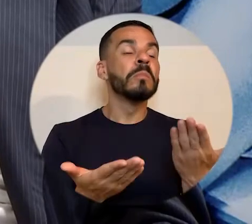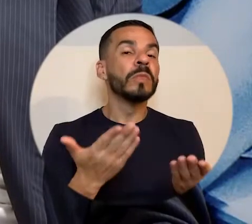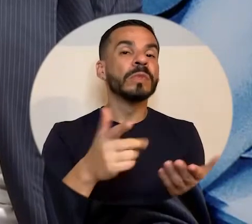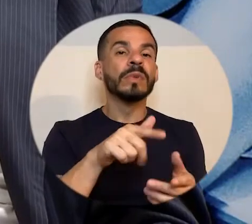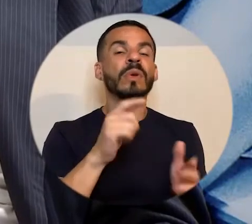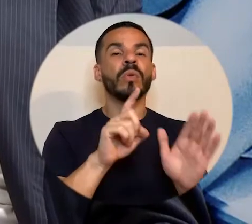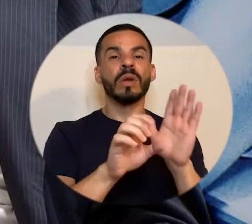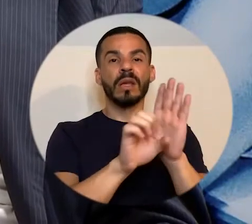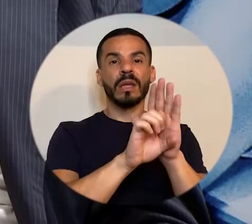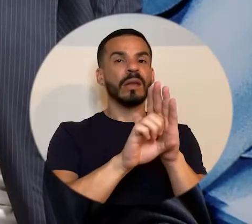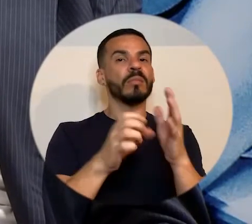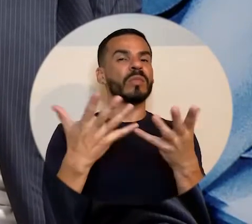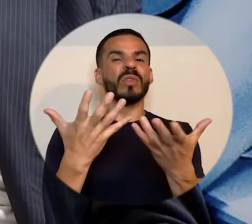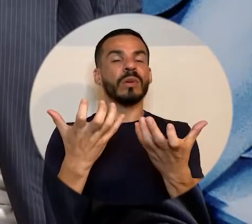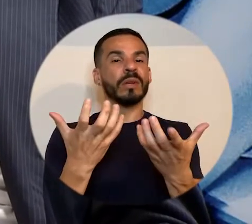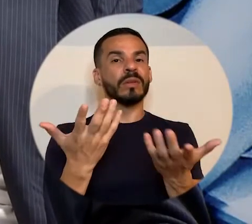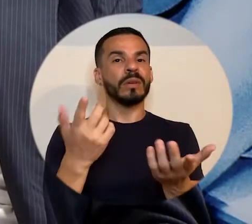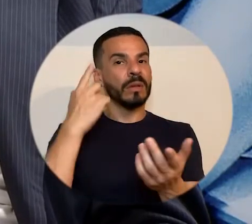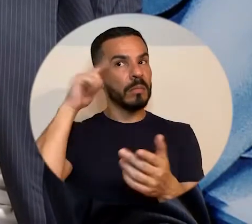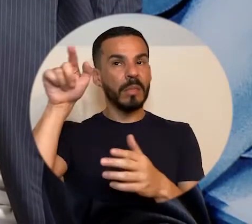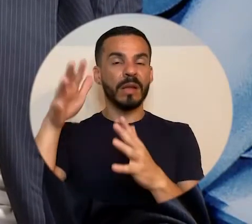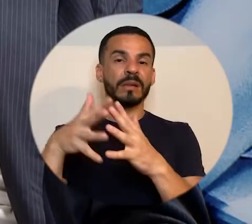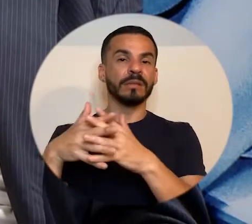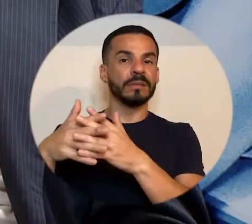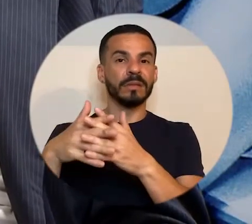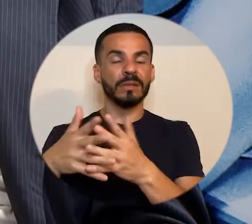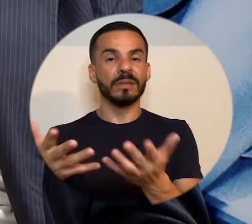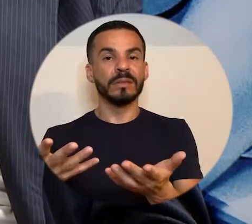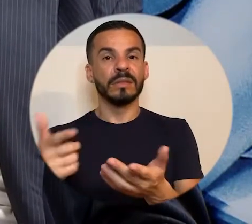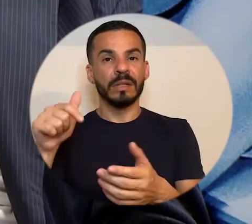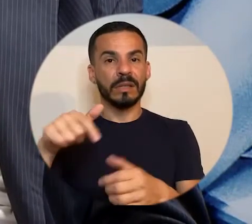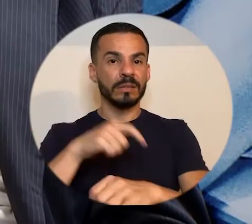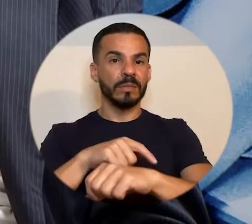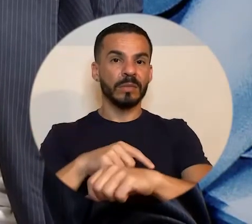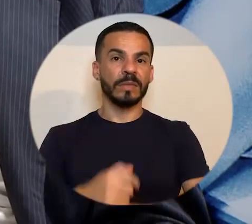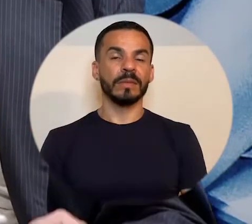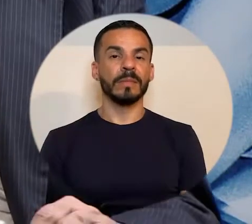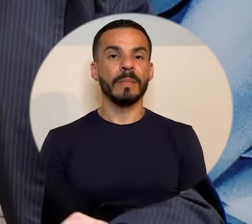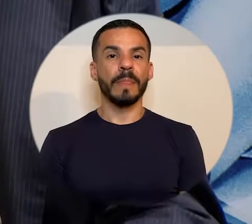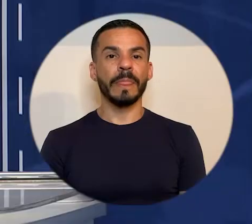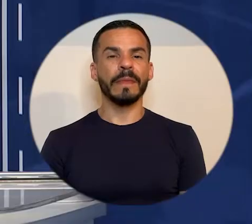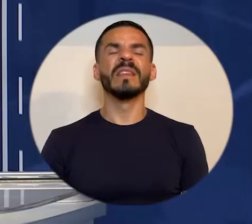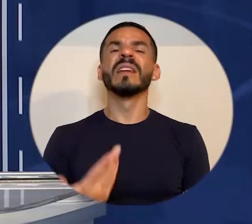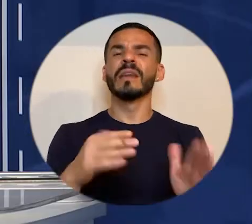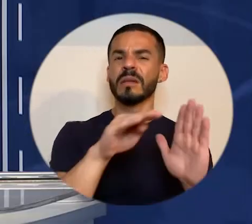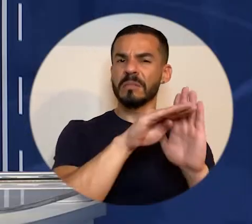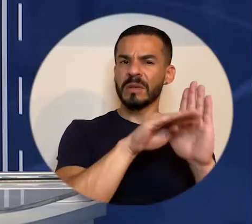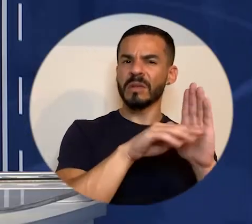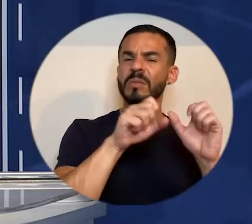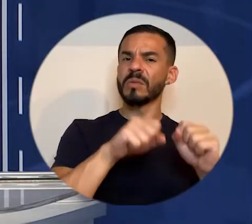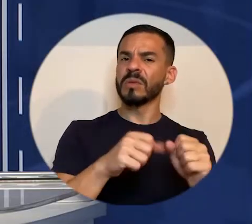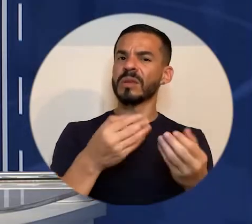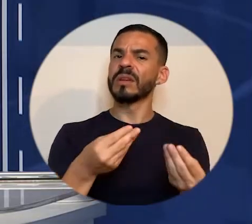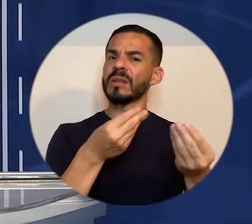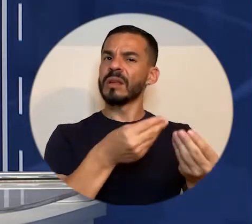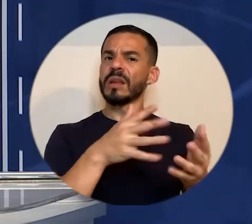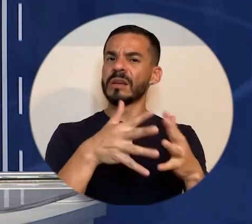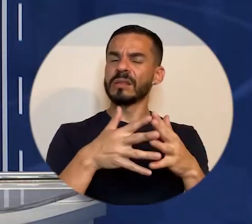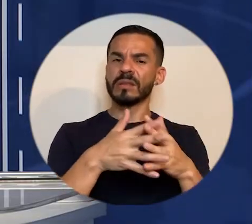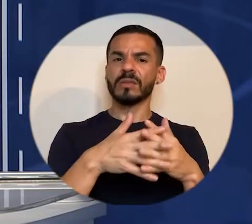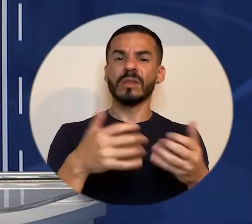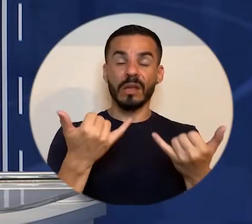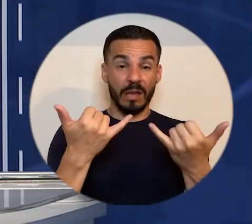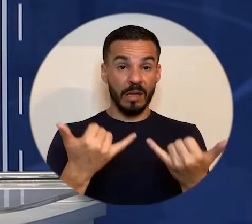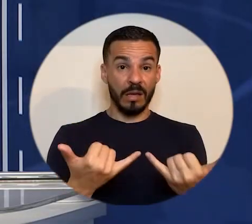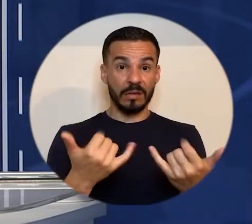sea un ejemplo no deseado para los Estados Unidos en este momento. ¿Qué medidas podría tomar el gobierno de los Estados Unidos? Pues